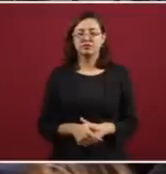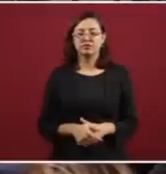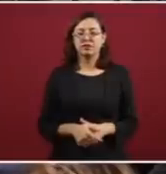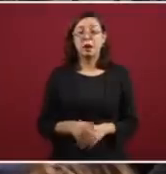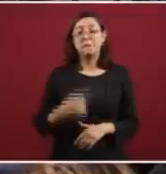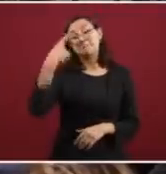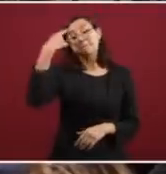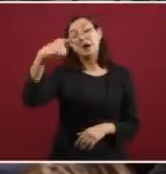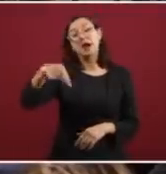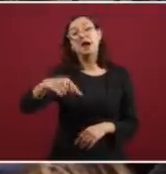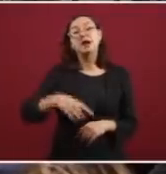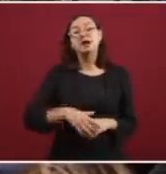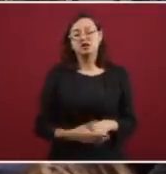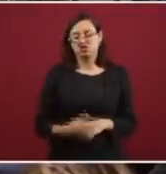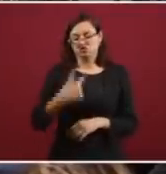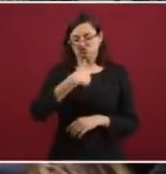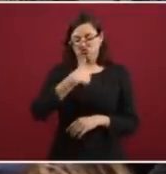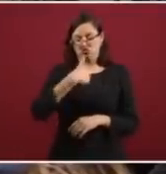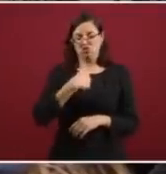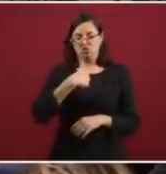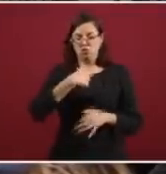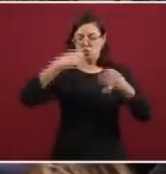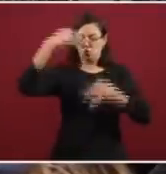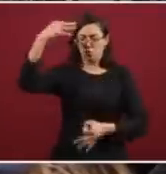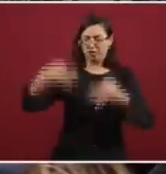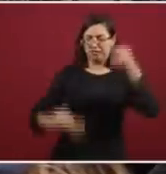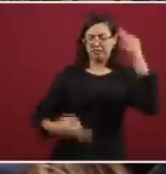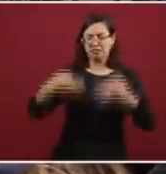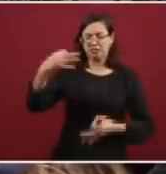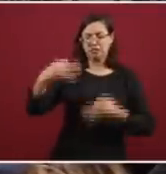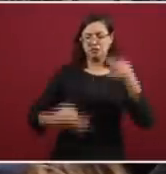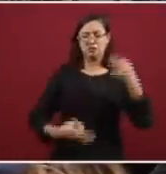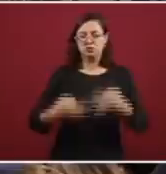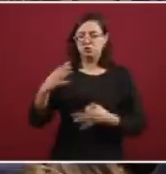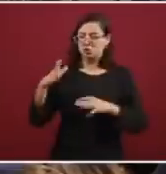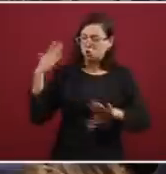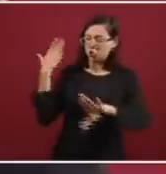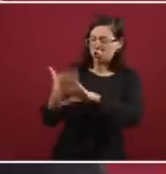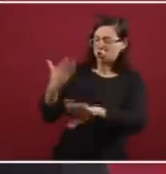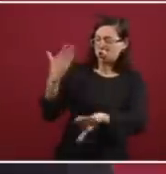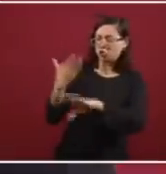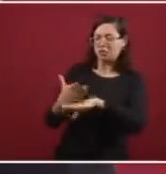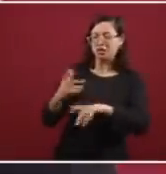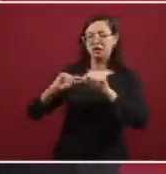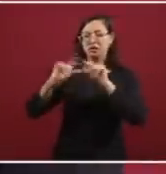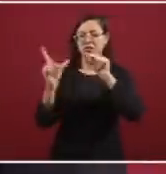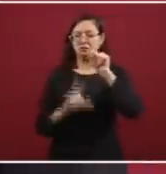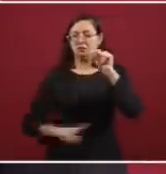me sienta en el banquillo de los acusados, y todo México, ¿no?,